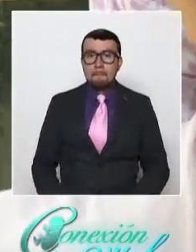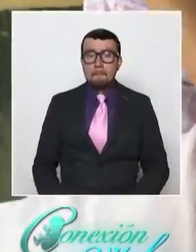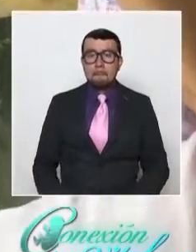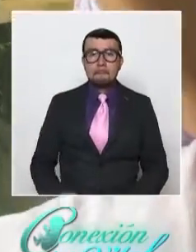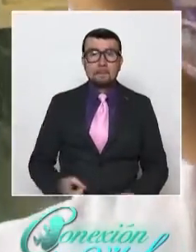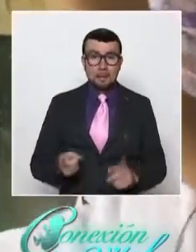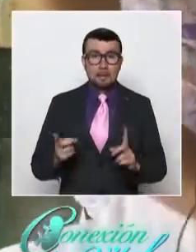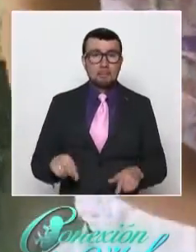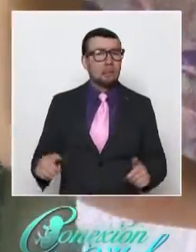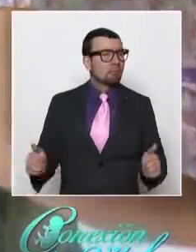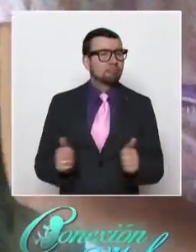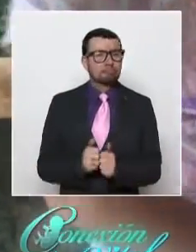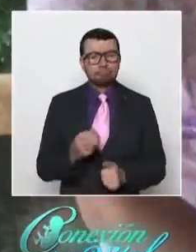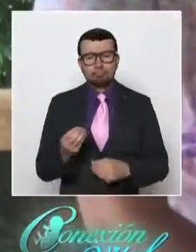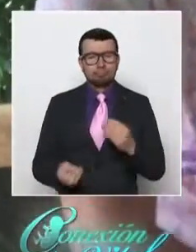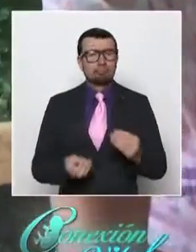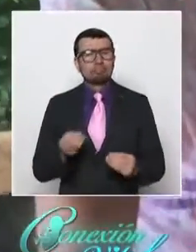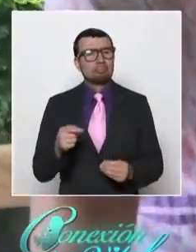También acompañamos